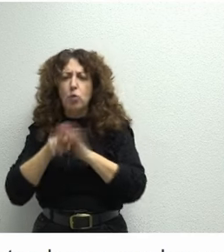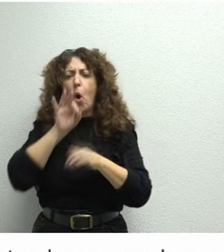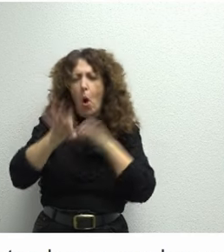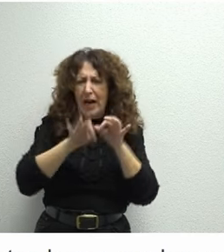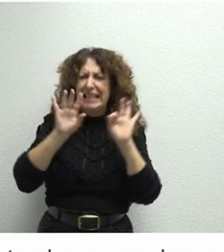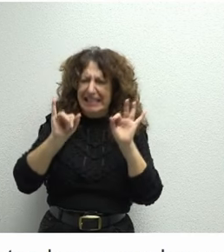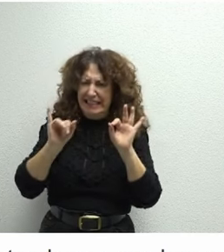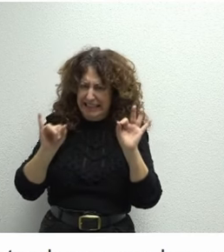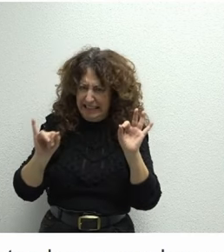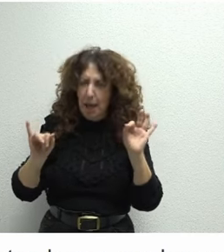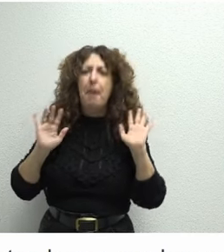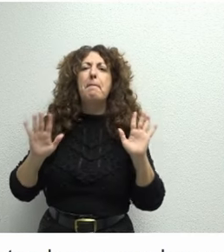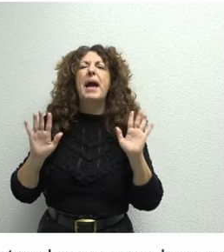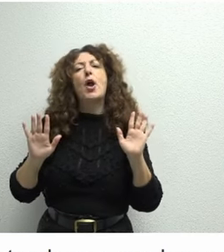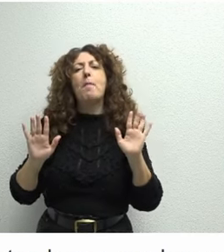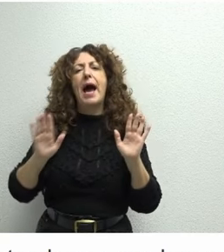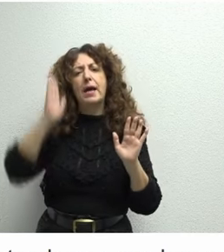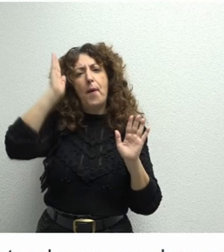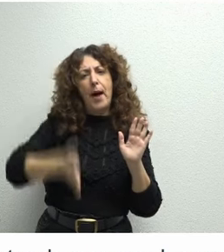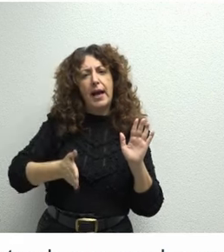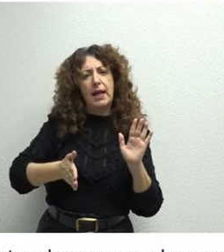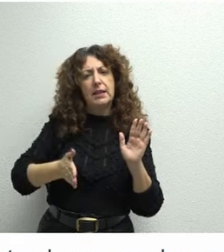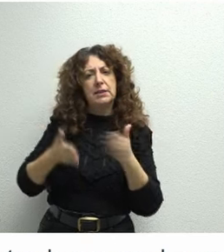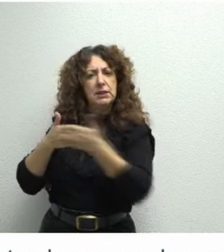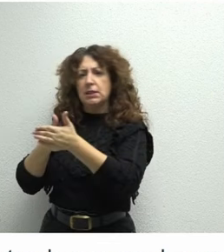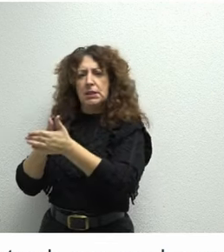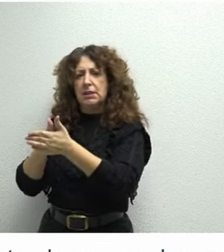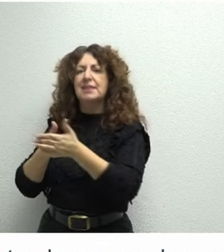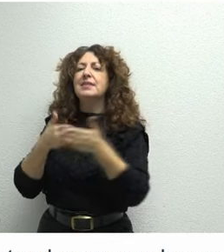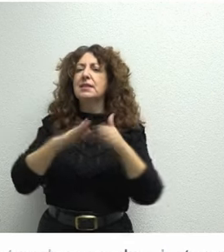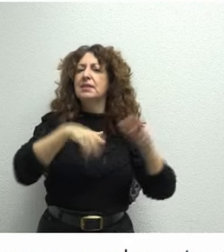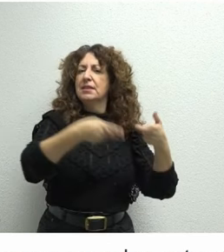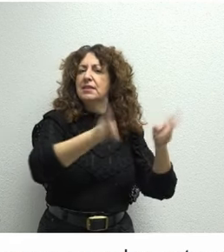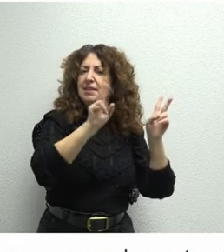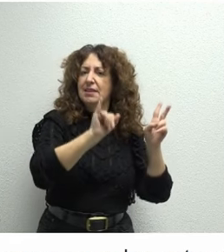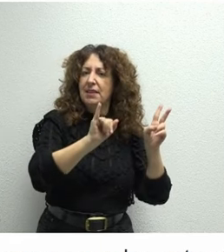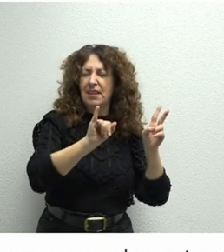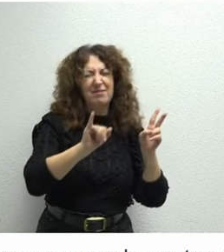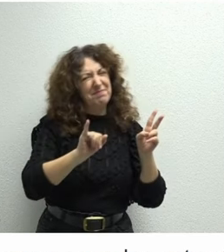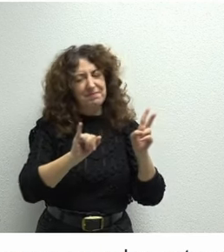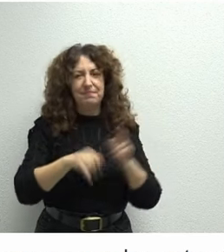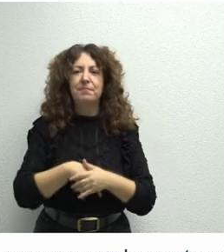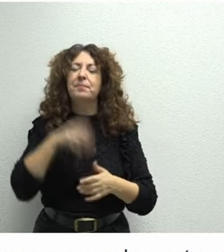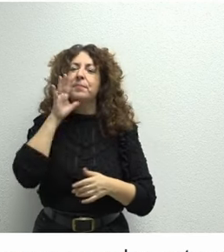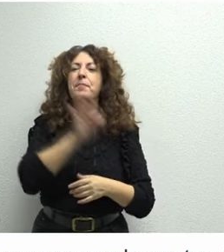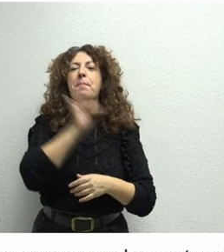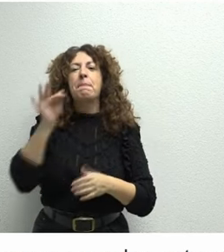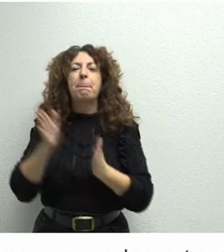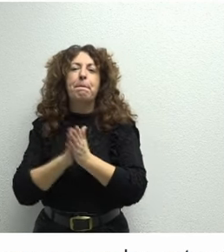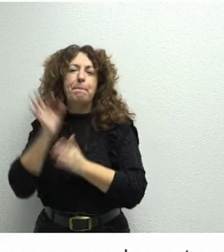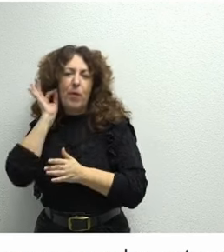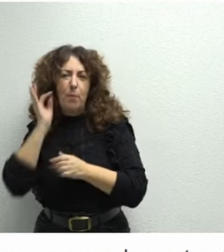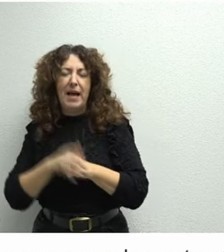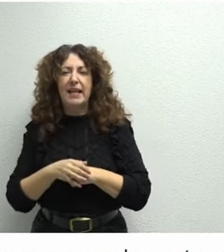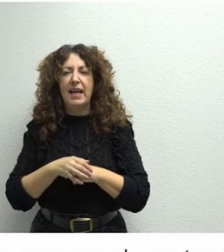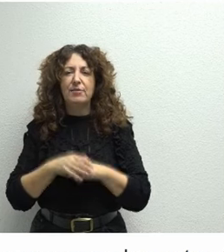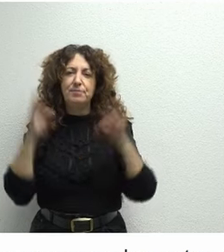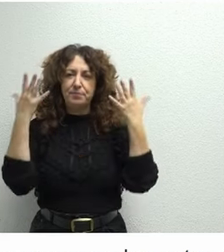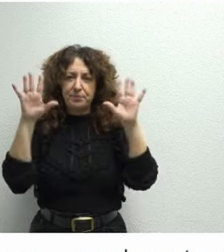no para establecer Barreras y en la asistencia y doy paso a mi